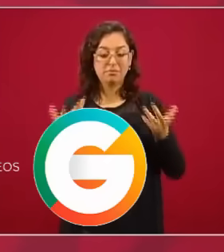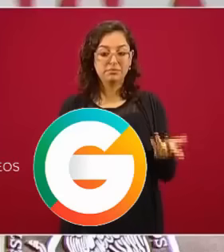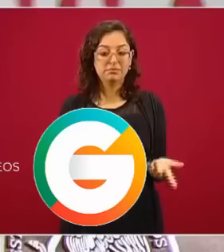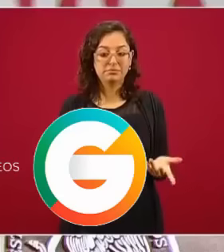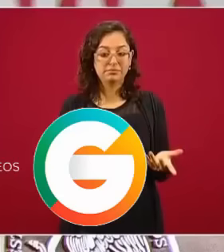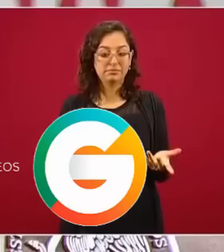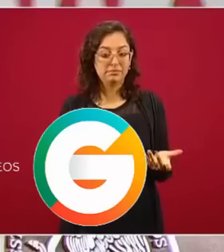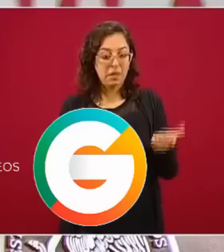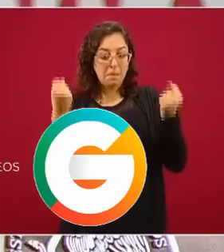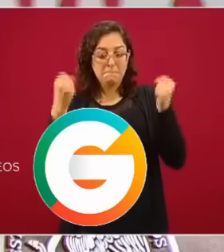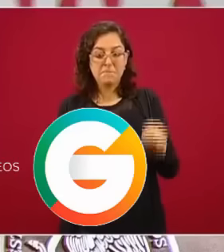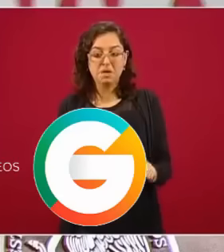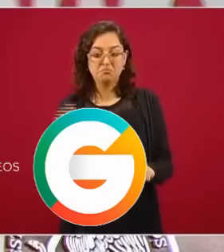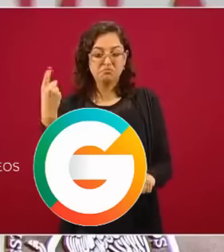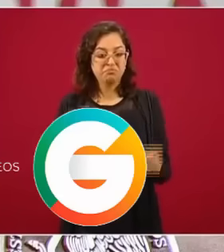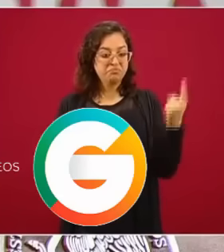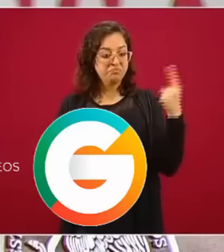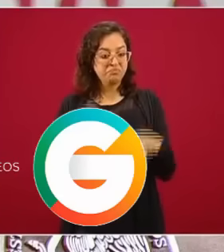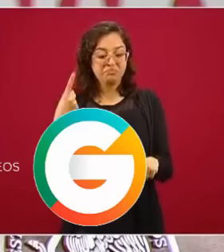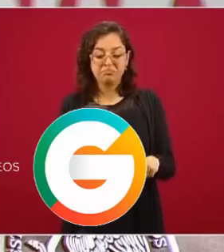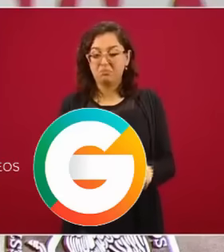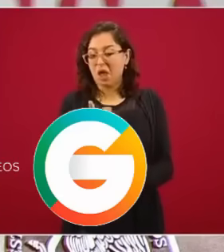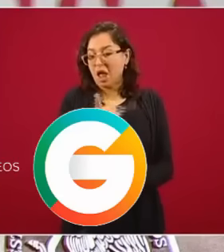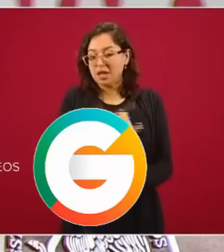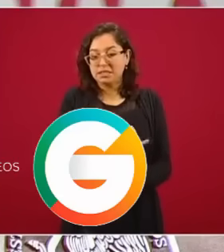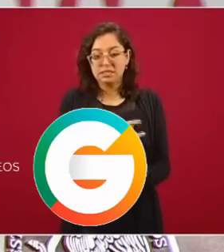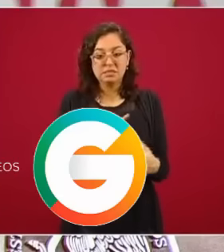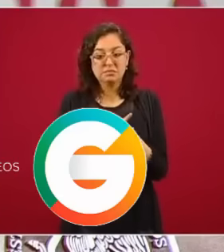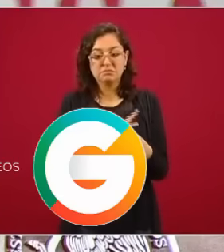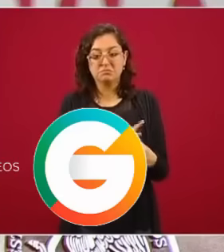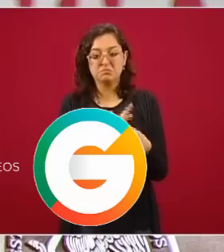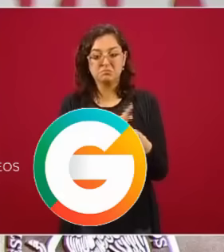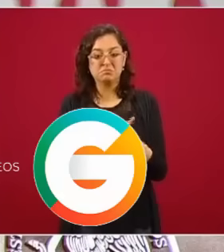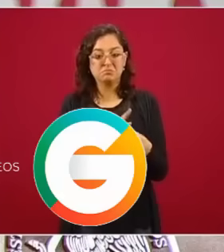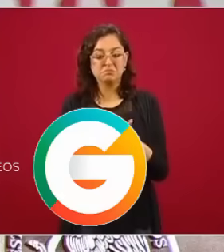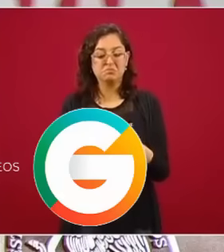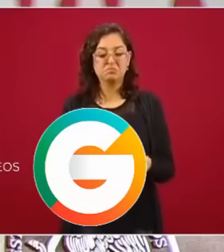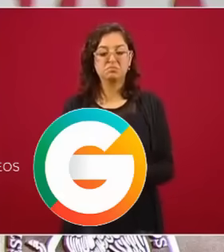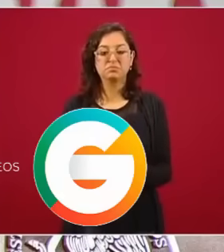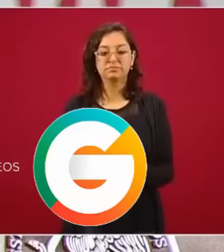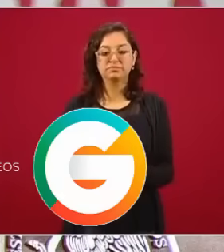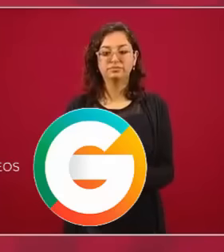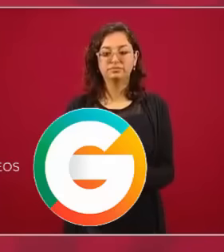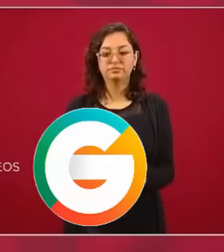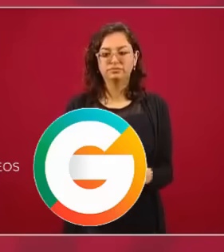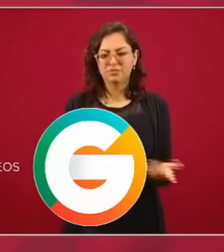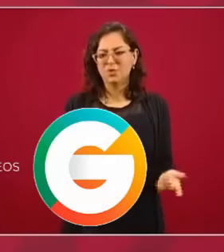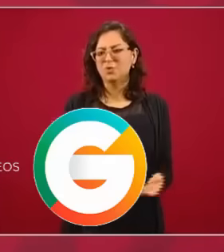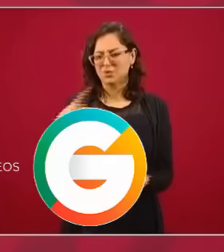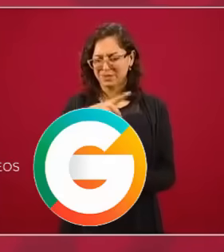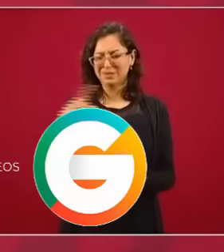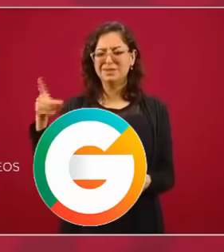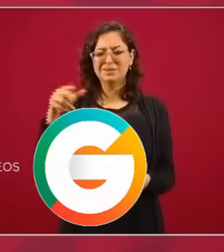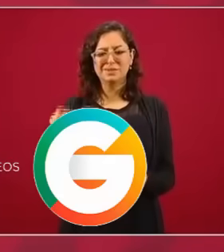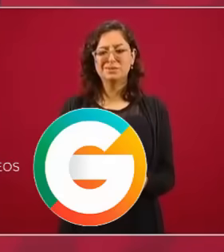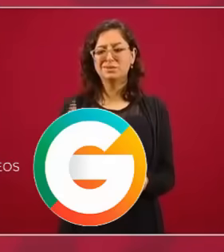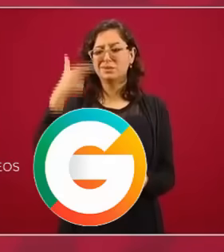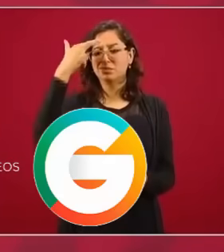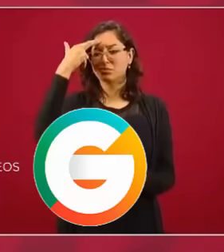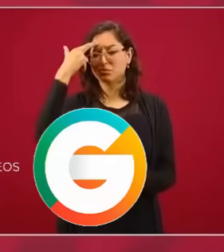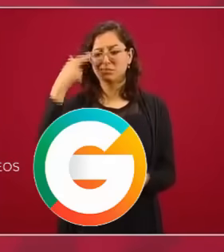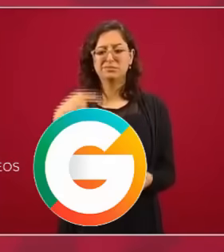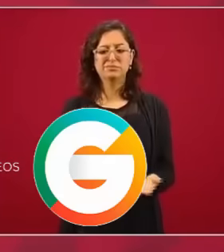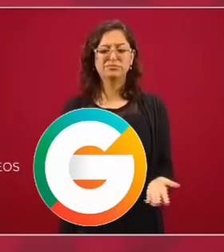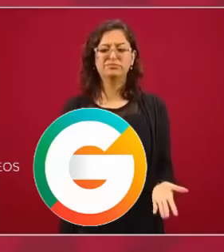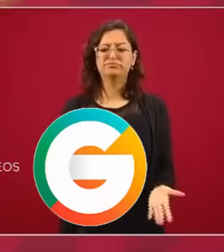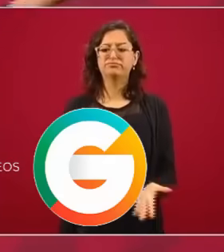del autoritarismo, del querer resolver todo. ¿Se acuerdan cómo era? Se ponían enfrente